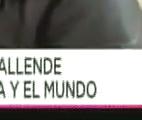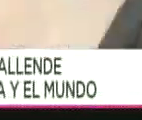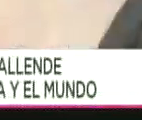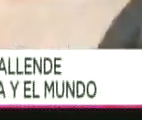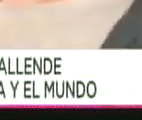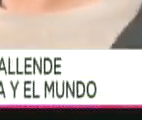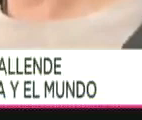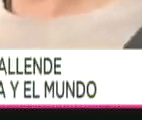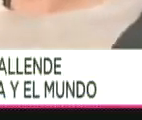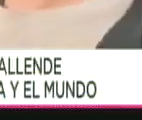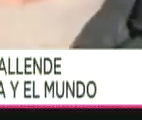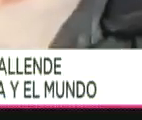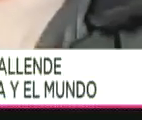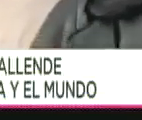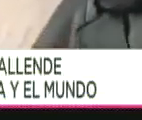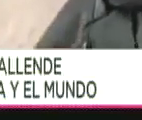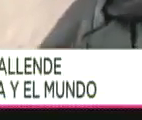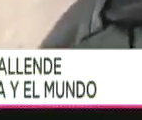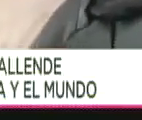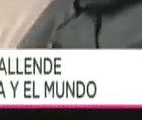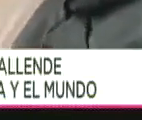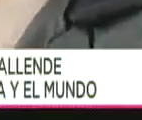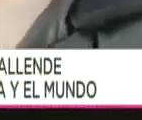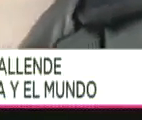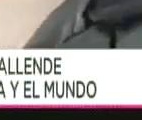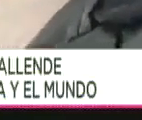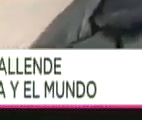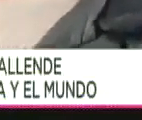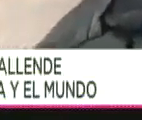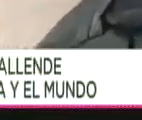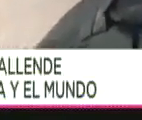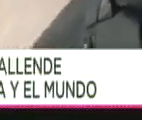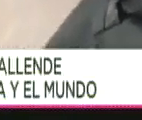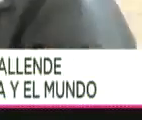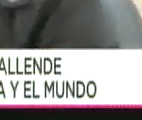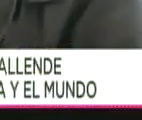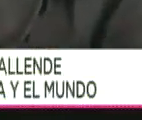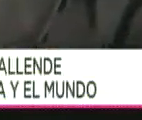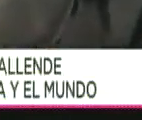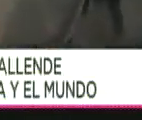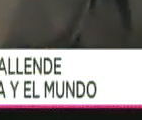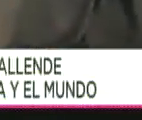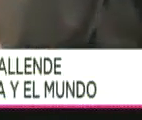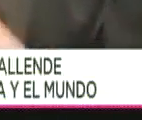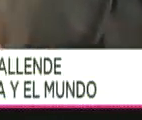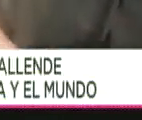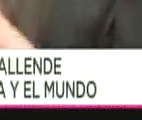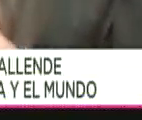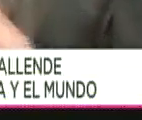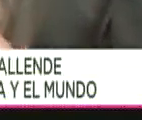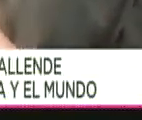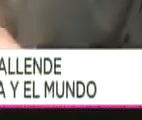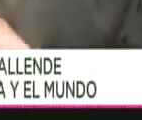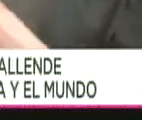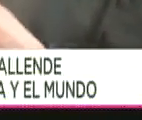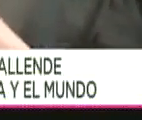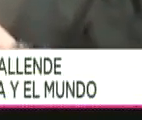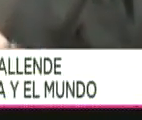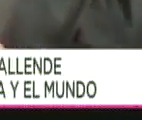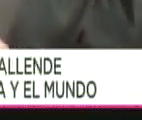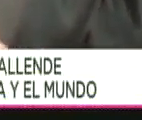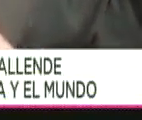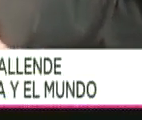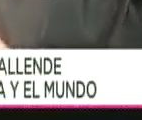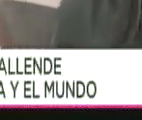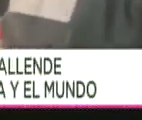y pacífica una transformación profunda, fue el de el comandante Chávez. Y a través de él empezó este efecto dominó,